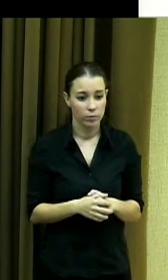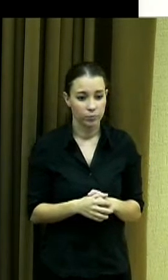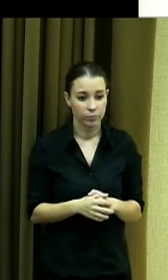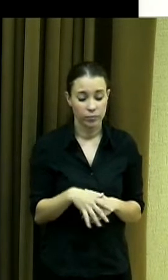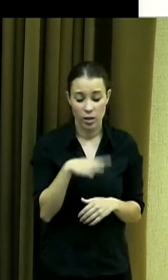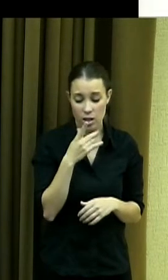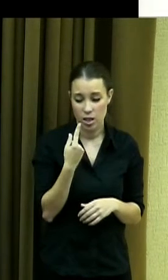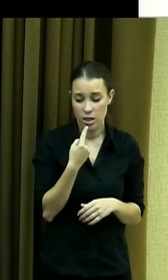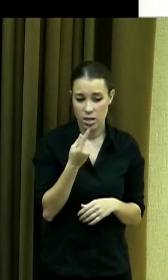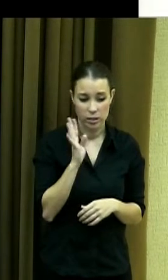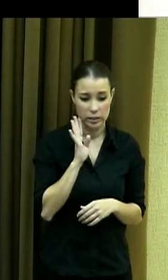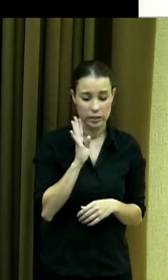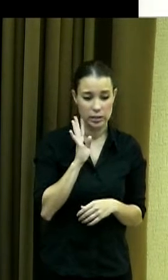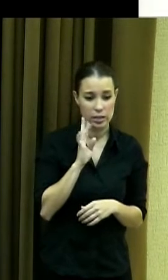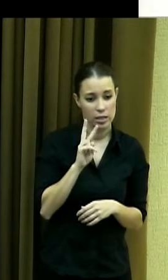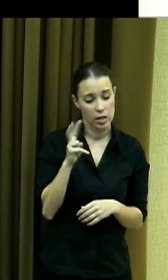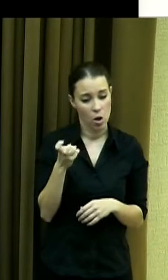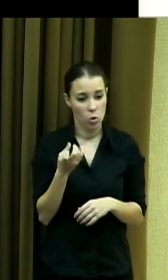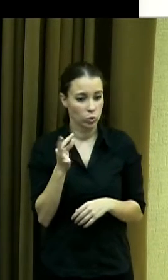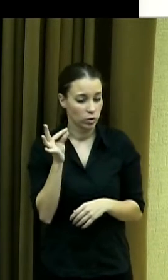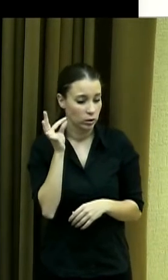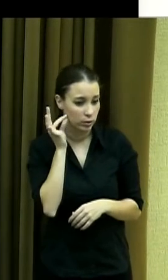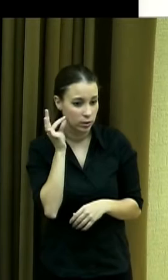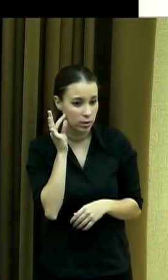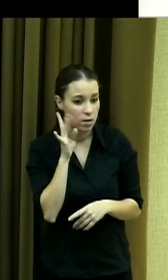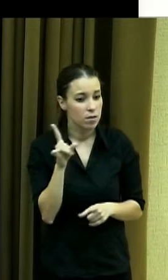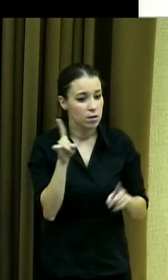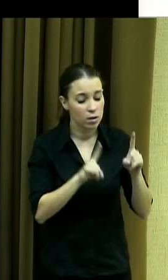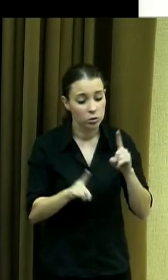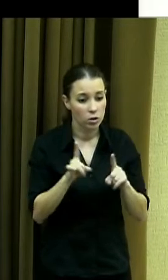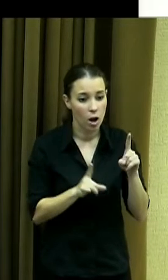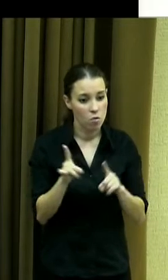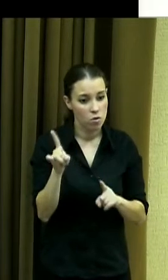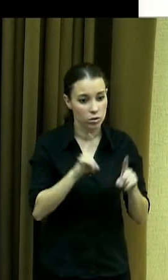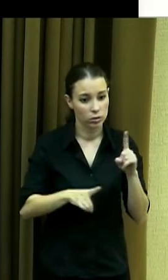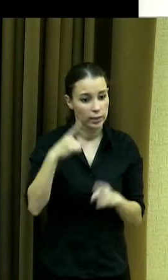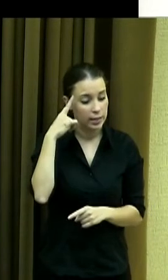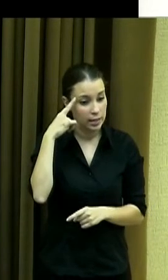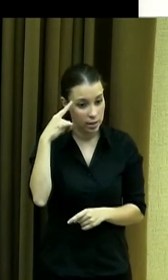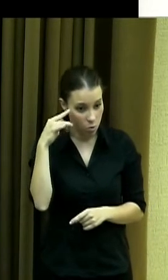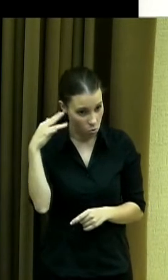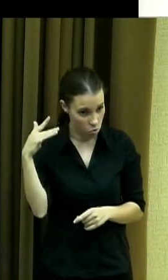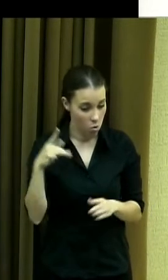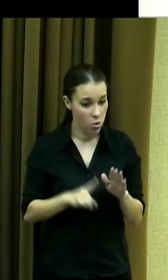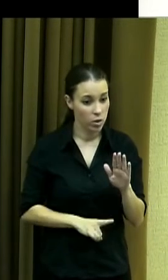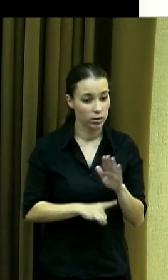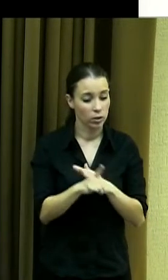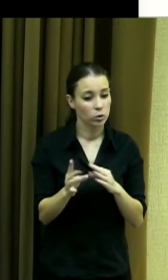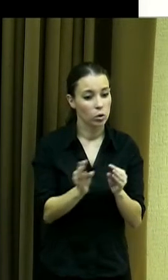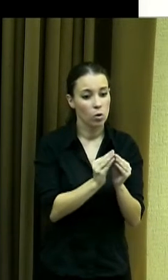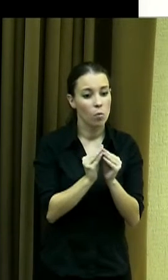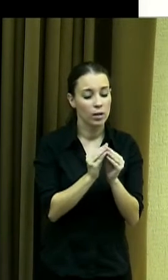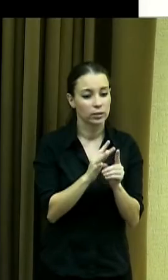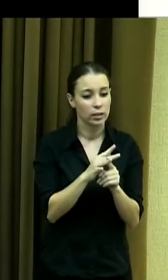doctora Cáceres, en relacionarlo pues, con ciertos trastornos del neurodesarrollo que comparten disfunciones en